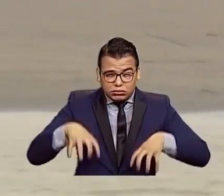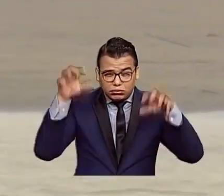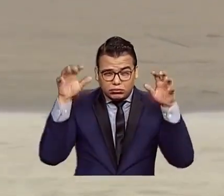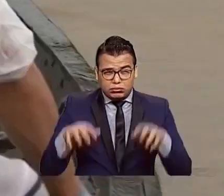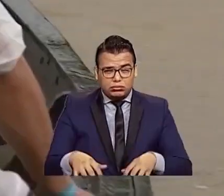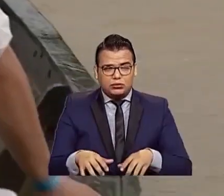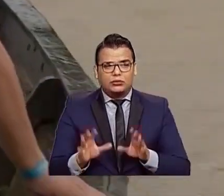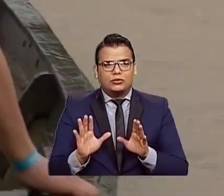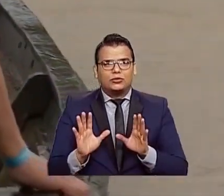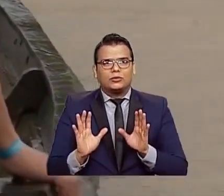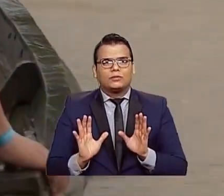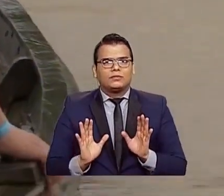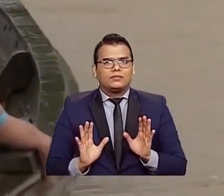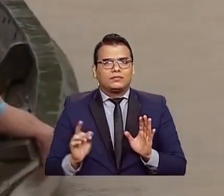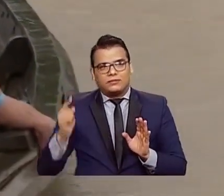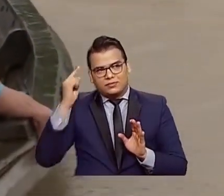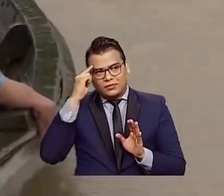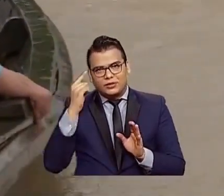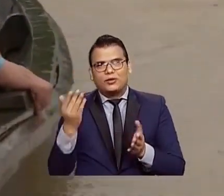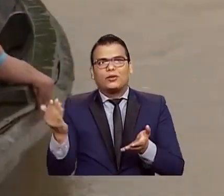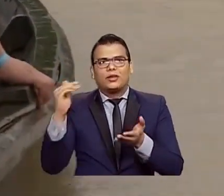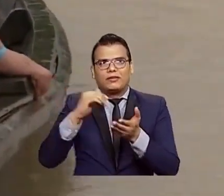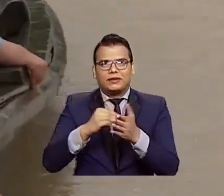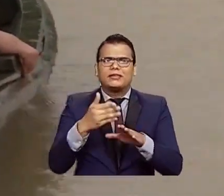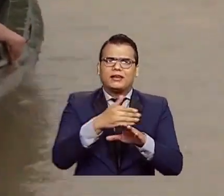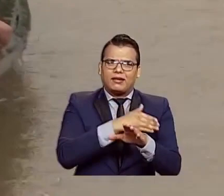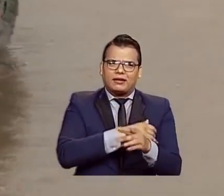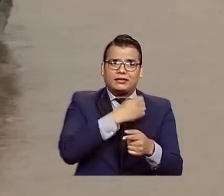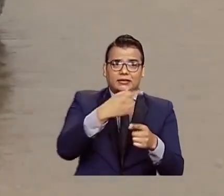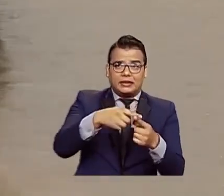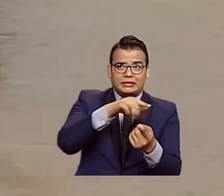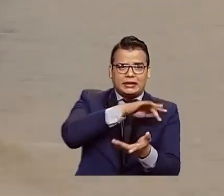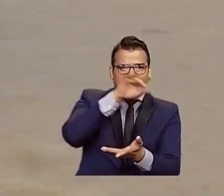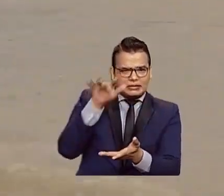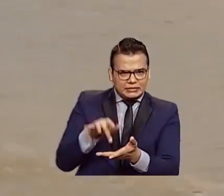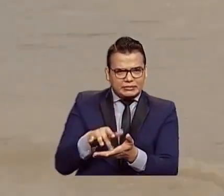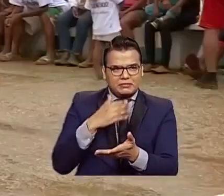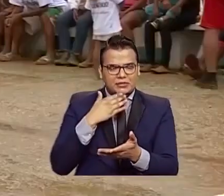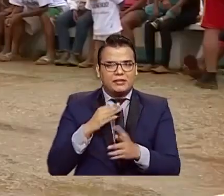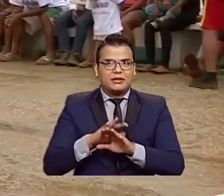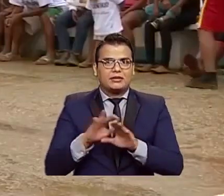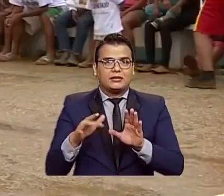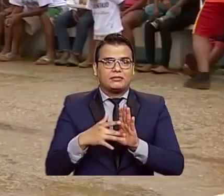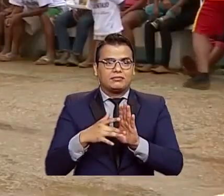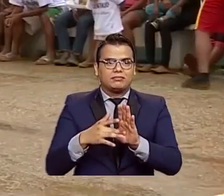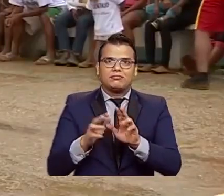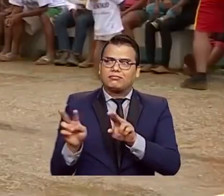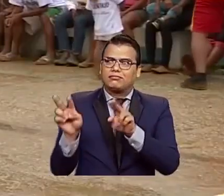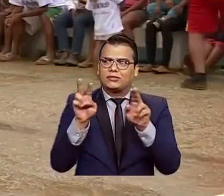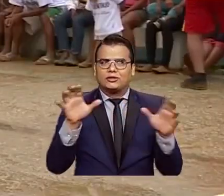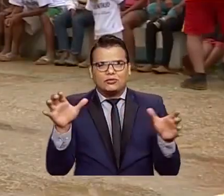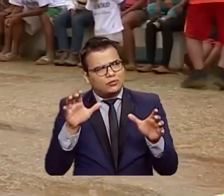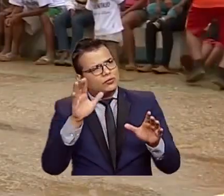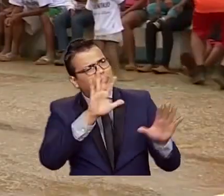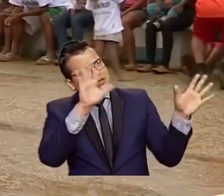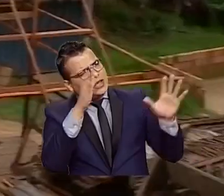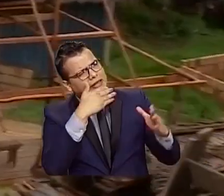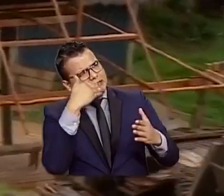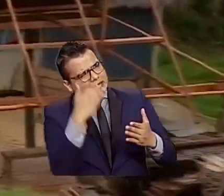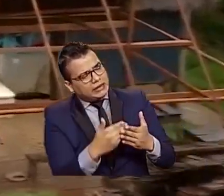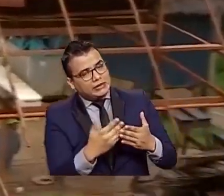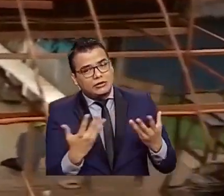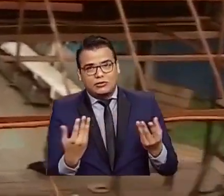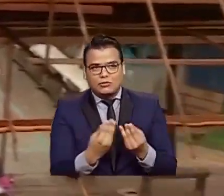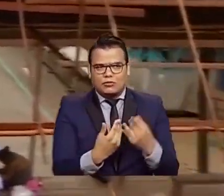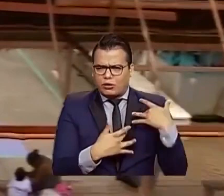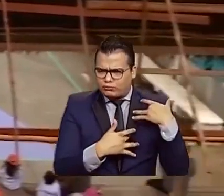comenzó a crecerse y a anegar todas las áreas por donde podíamos regresar. Fue el momento de despedirnos con un hasta luego de los ticunas, los voluntarios que